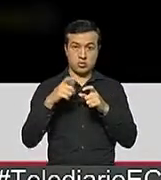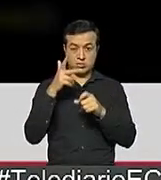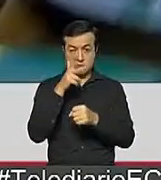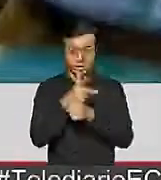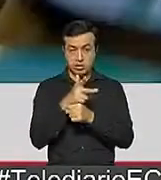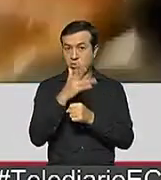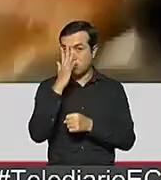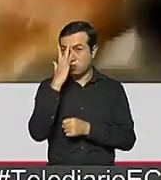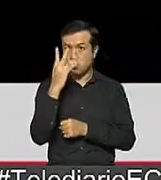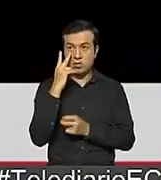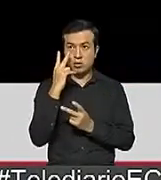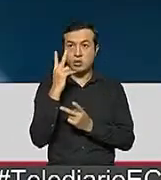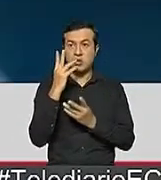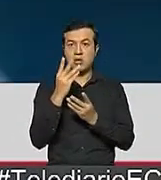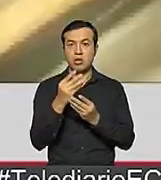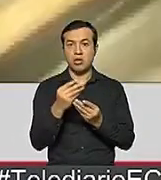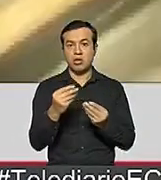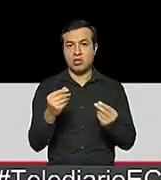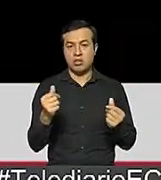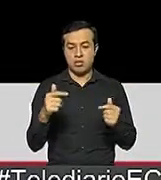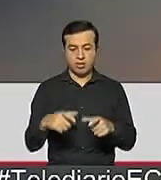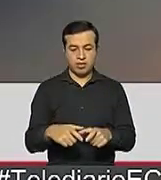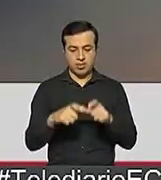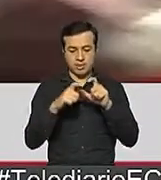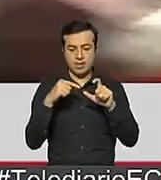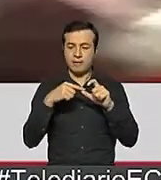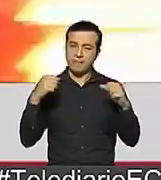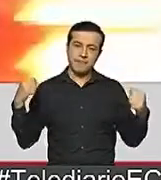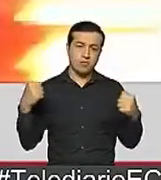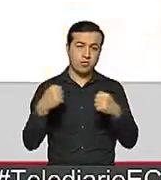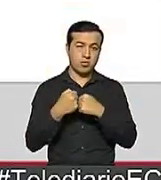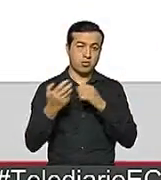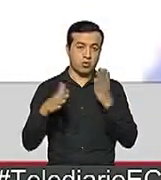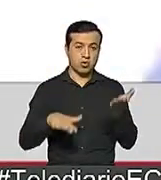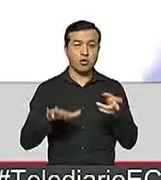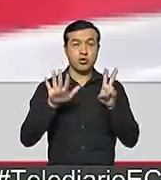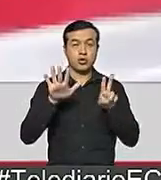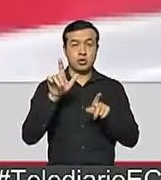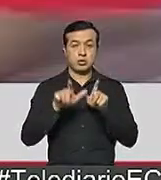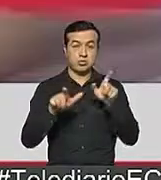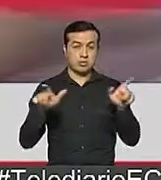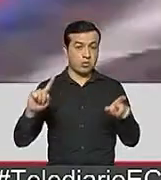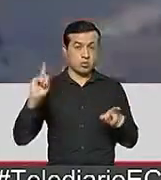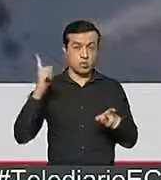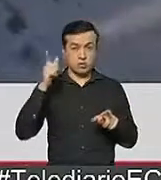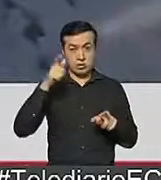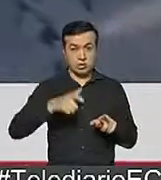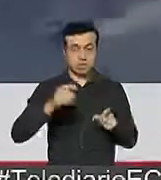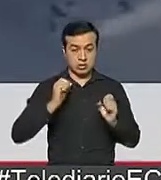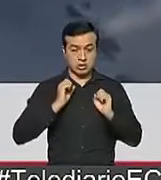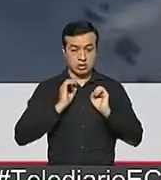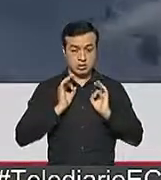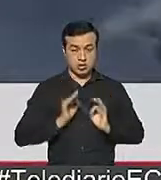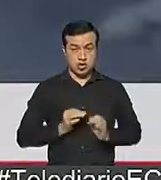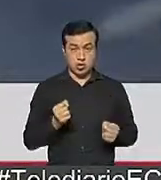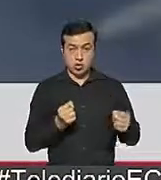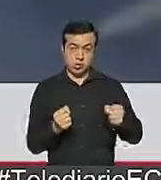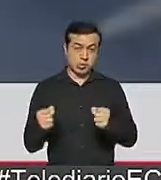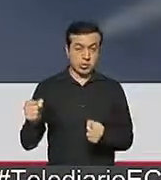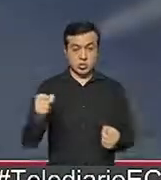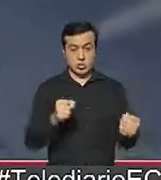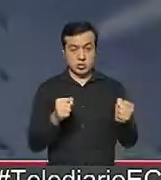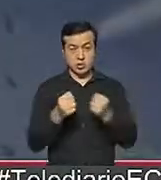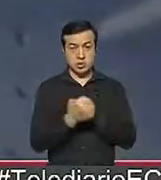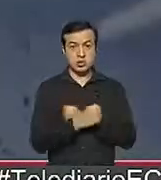video gracias al derretimiento de la nieve. En el choque fallecieron 7 personas y solo el piloto de la avioneta logró sobrevivir.